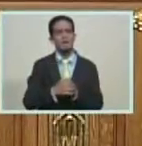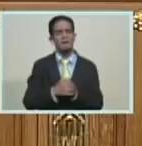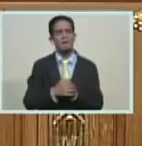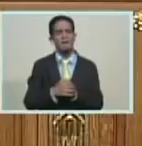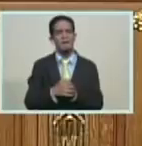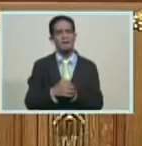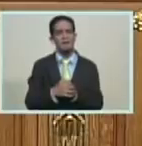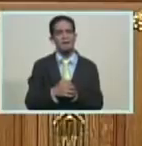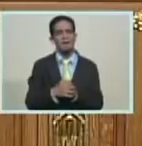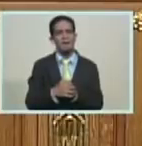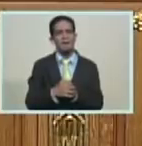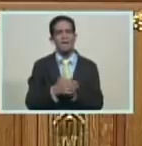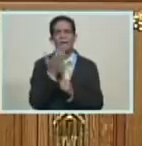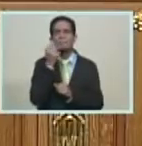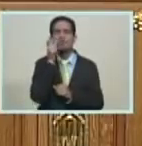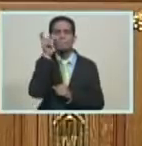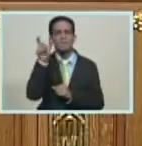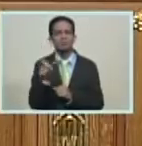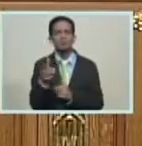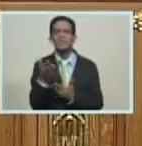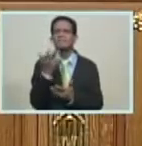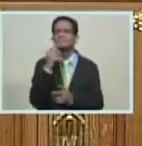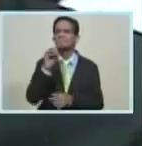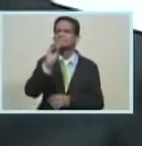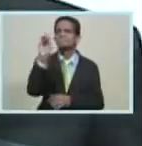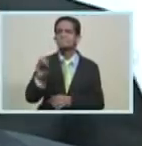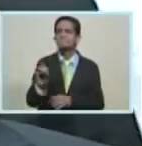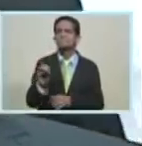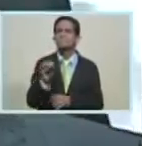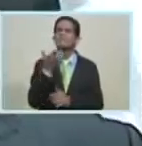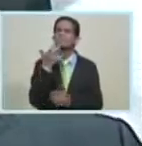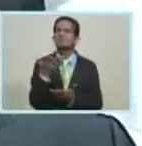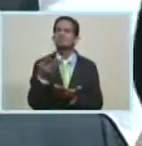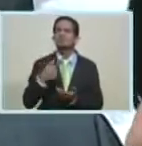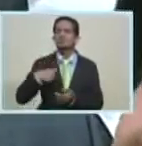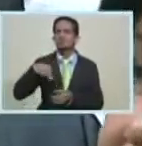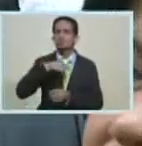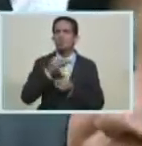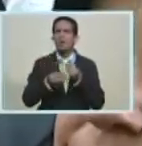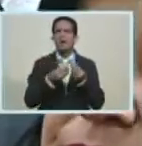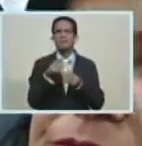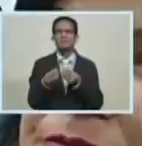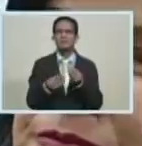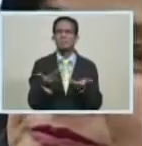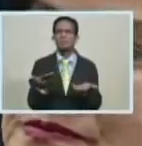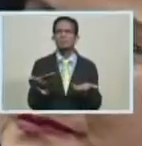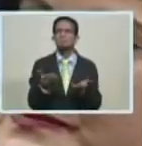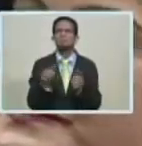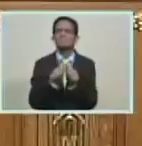astrólogo. ¿Qué sería de la patria sin los CLAP, compañeros militares?